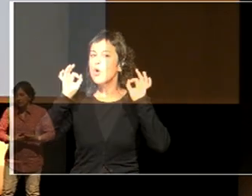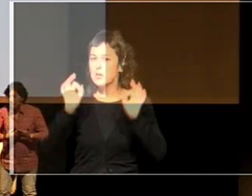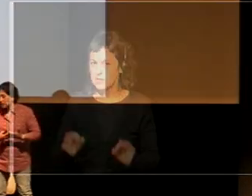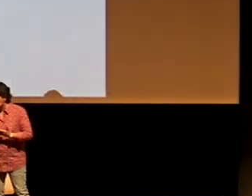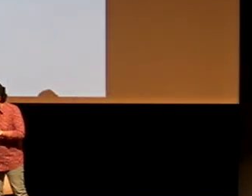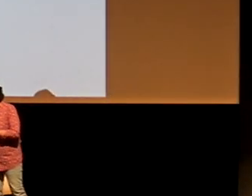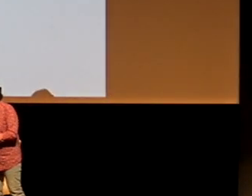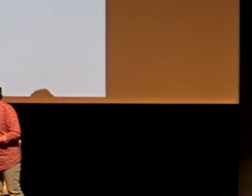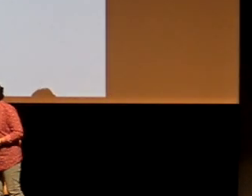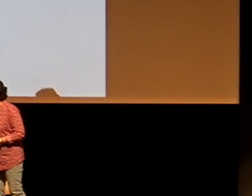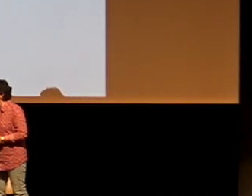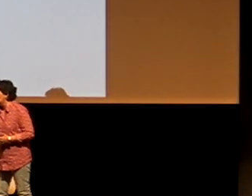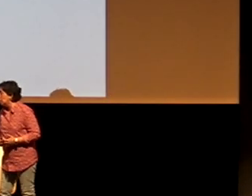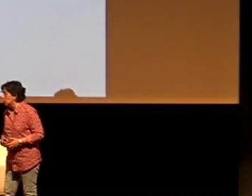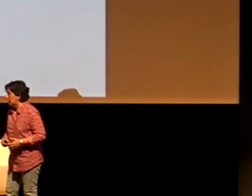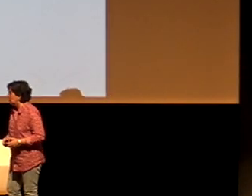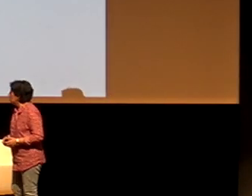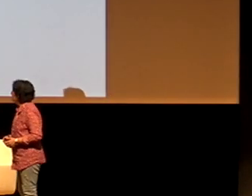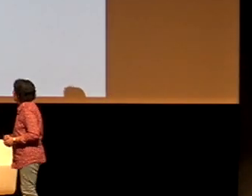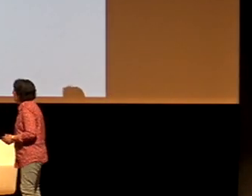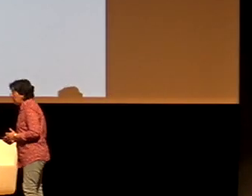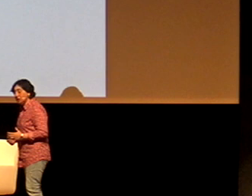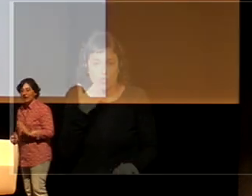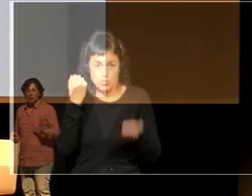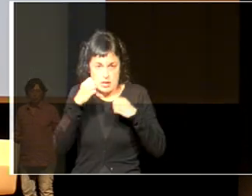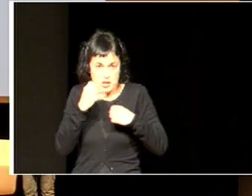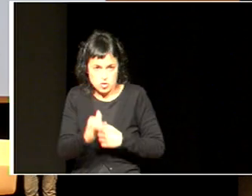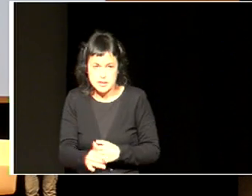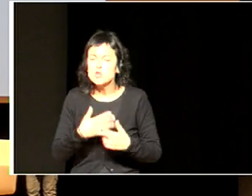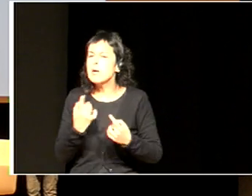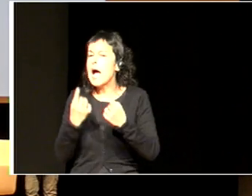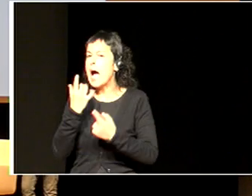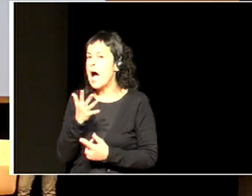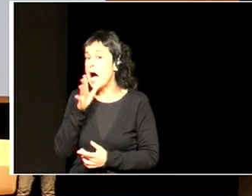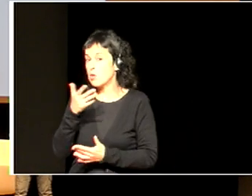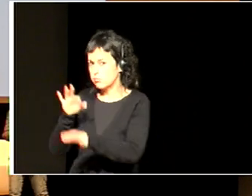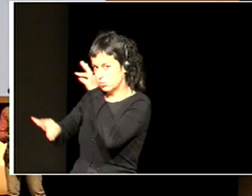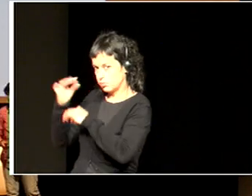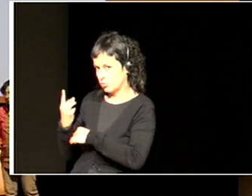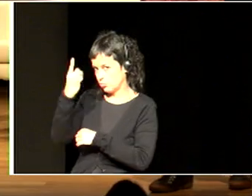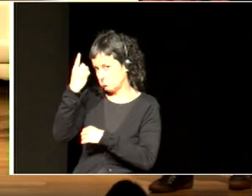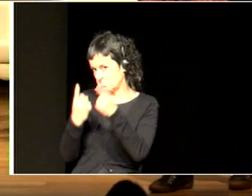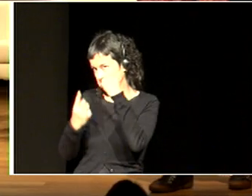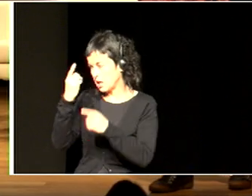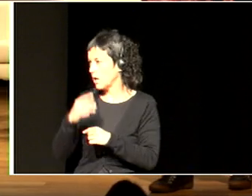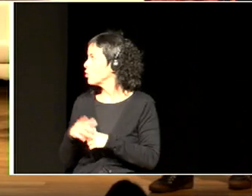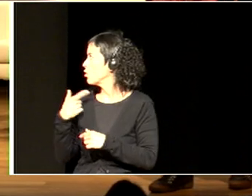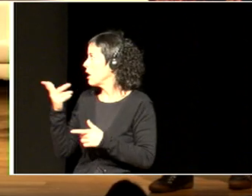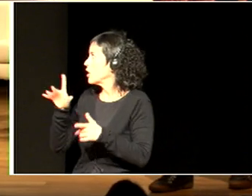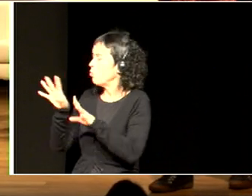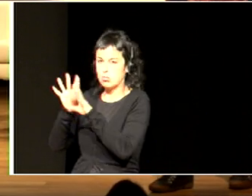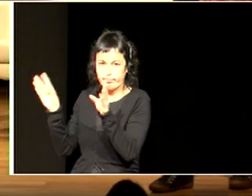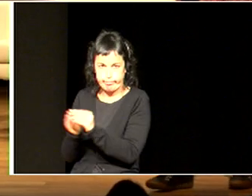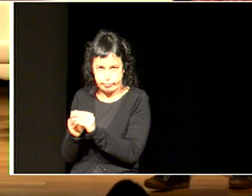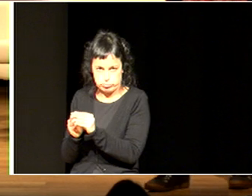viene hasta con ejemplos prácticos vamos a ver algunos vale yo os traigo como siempre muy esquemático por